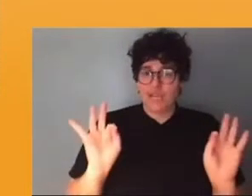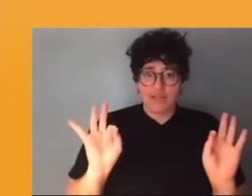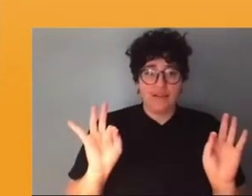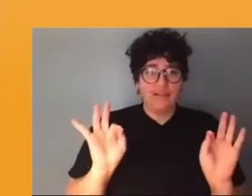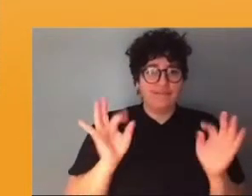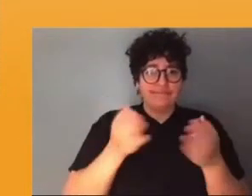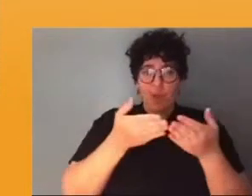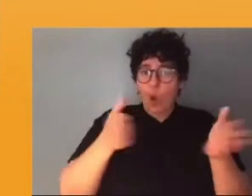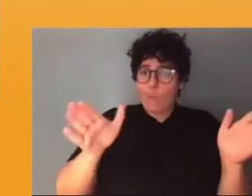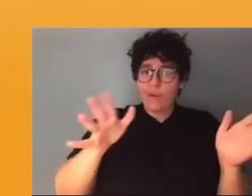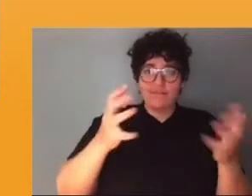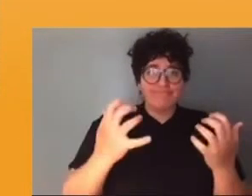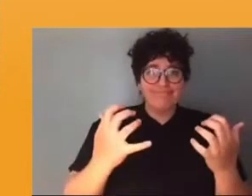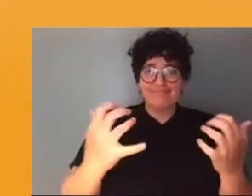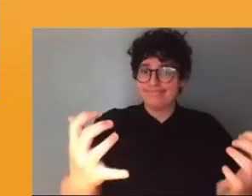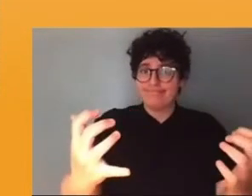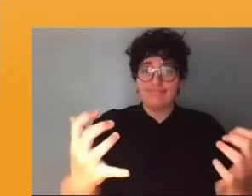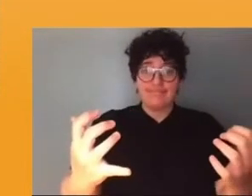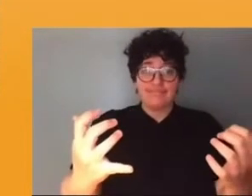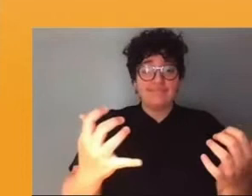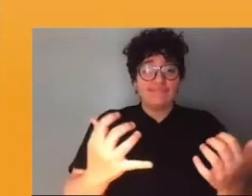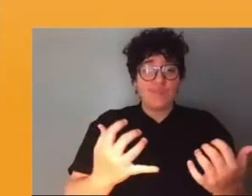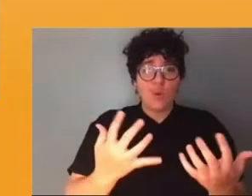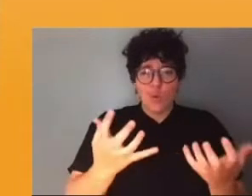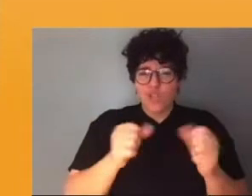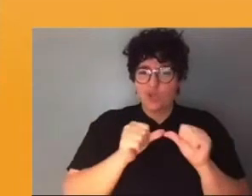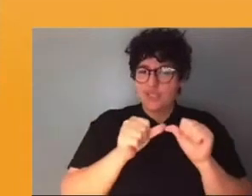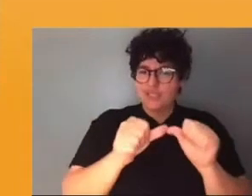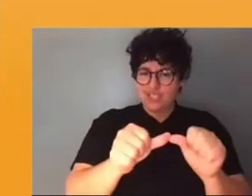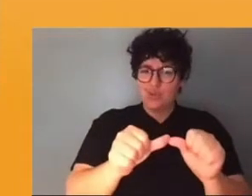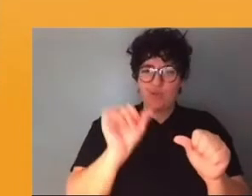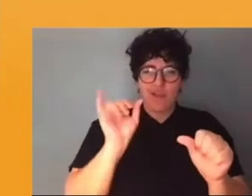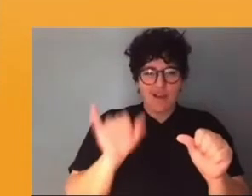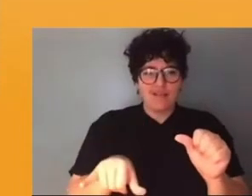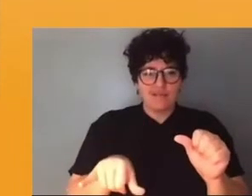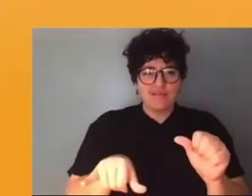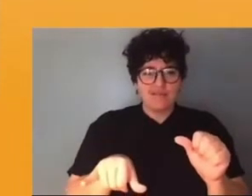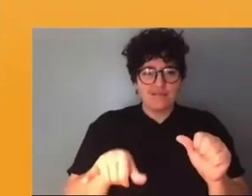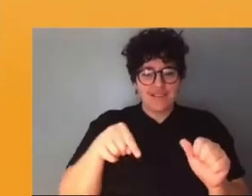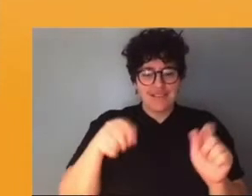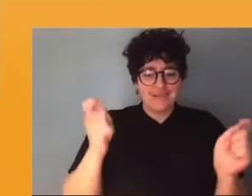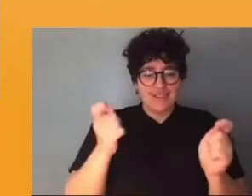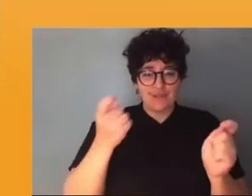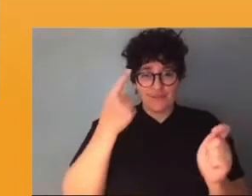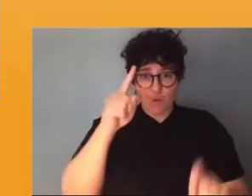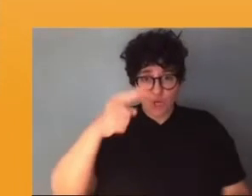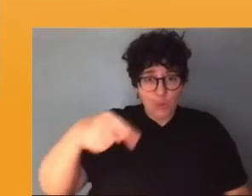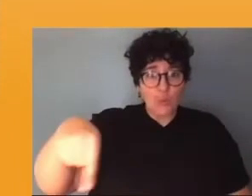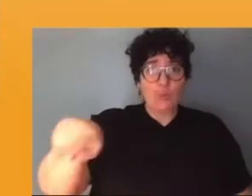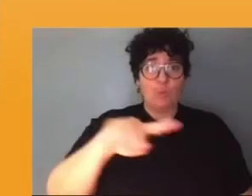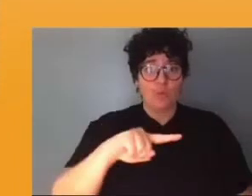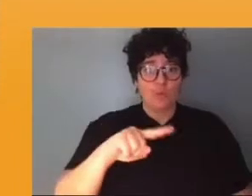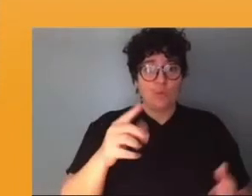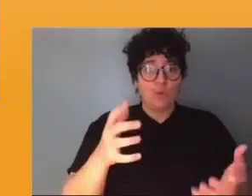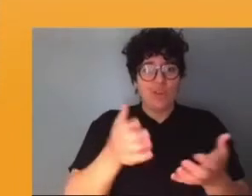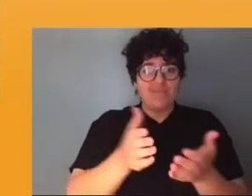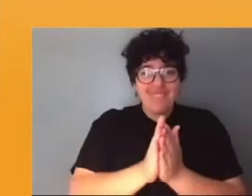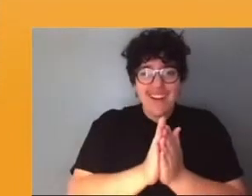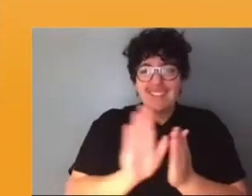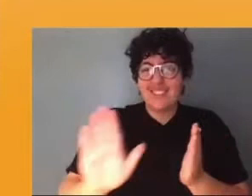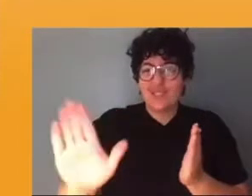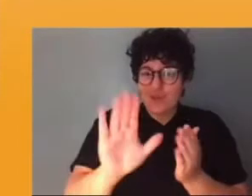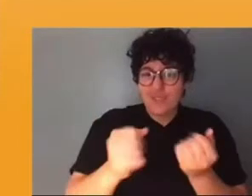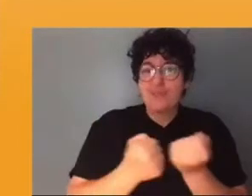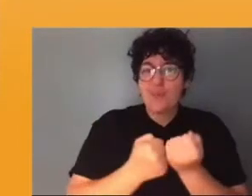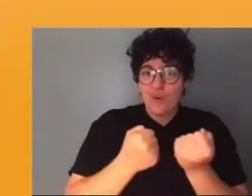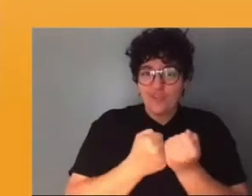y así se va a quedar. Este festival es para ustedes y pedimos su ayuda para apoyar la continuación de esta